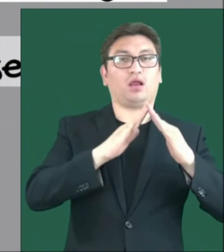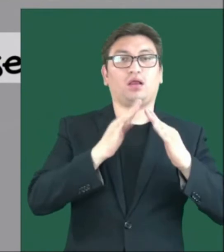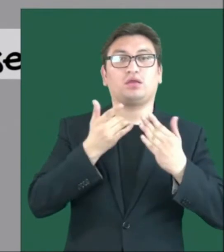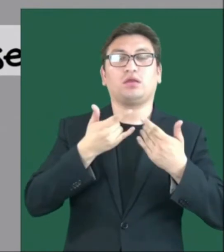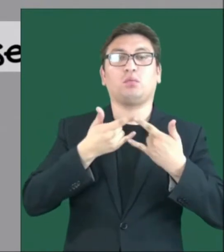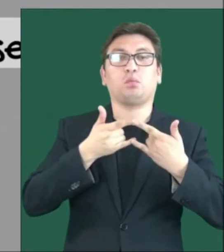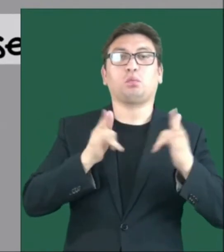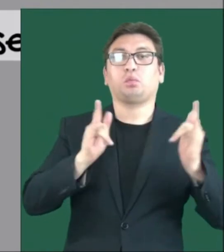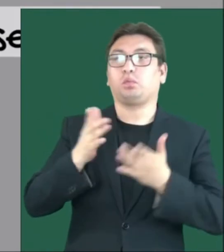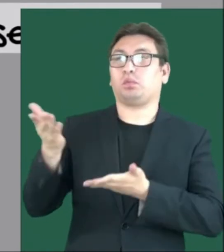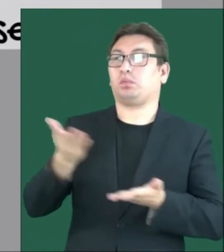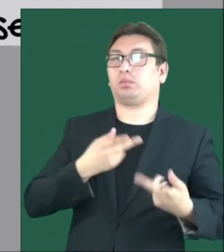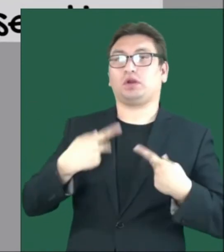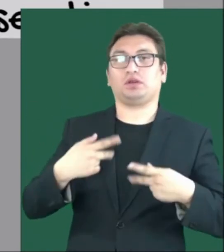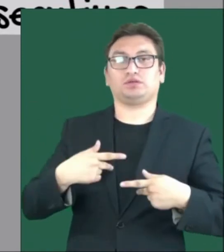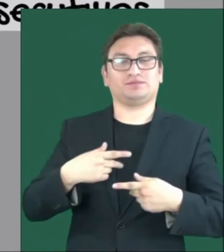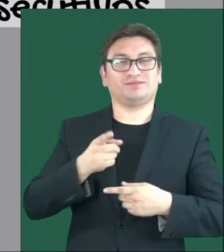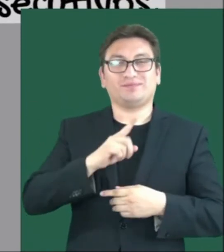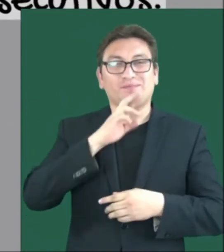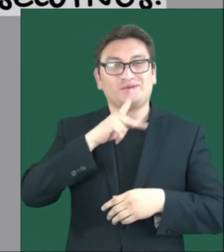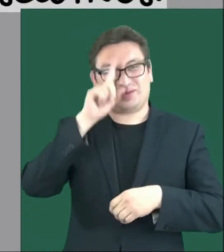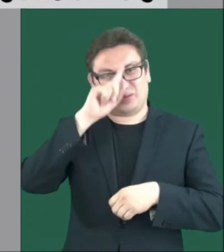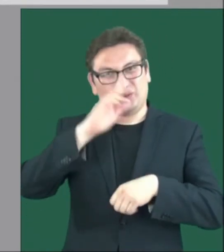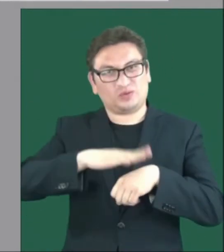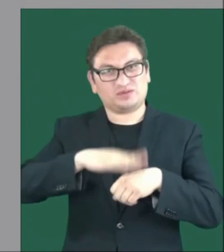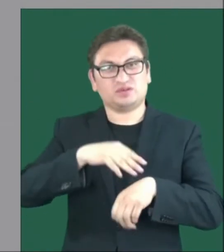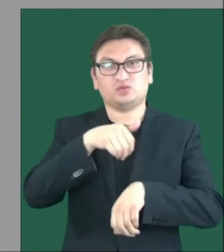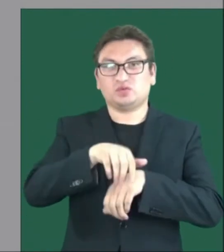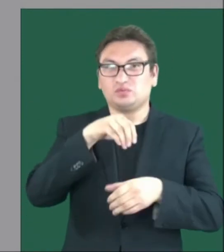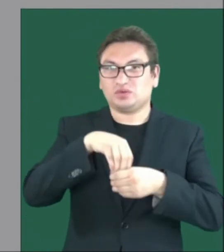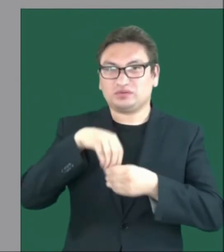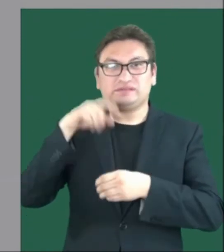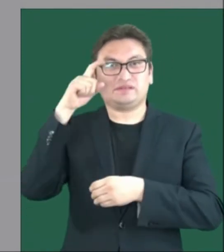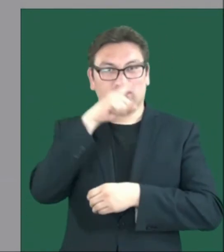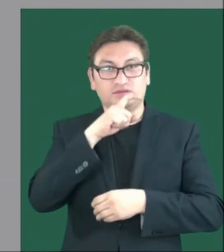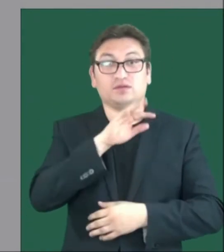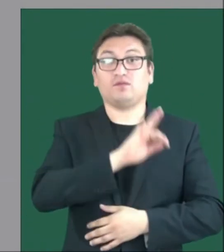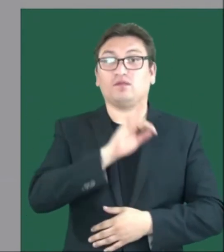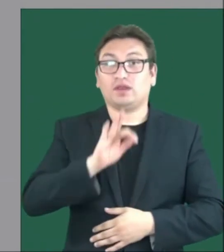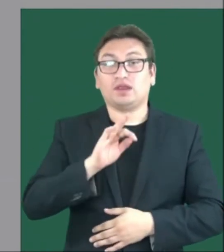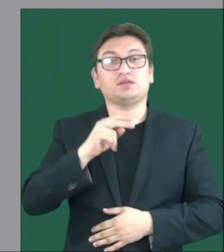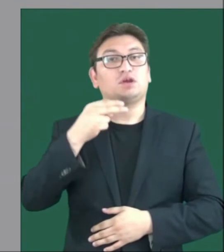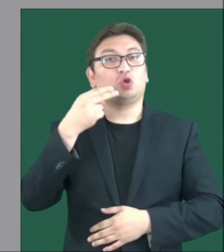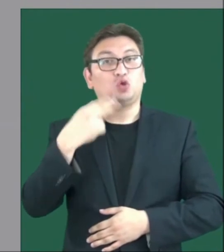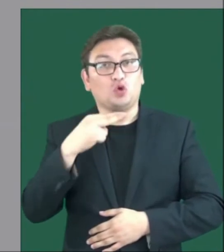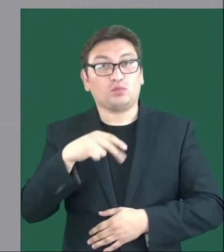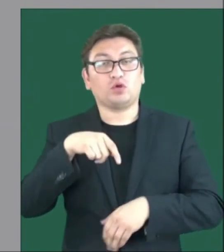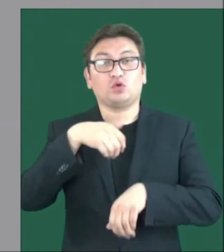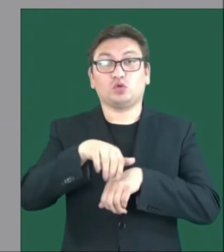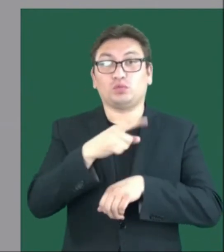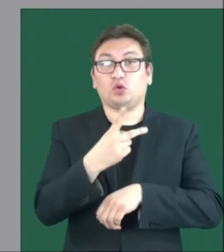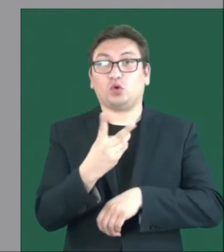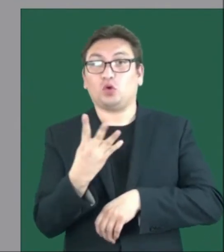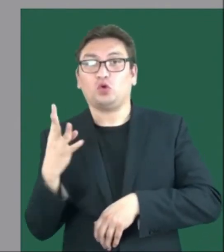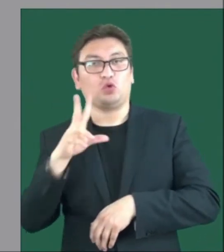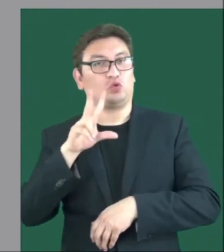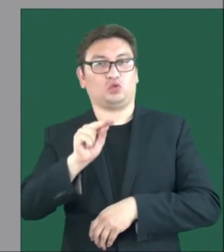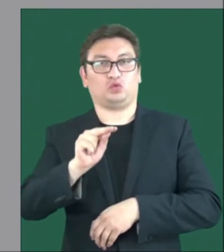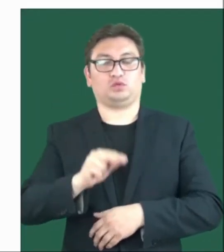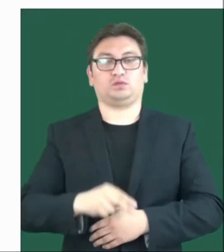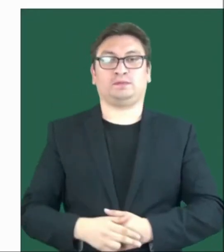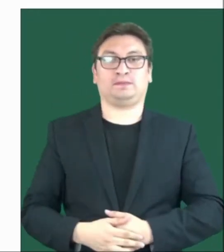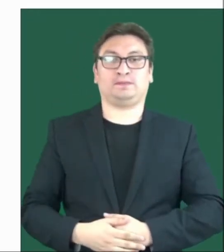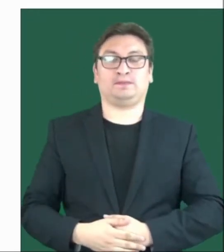tu casa a un extraño, por lo que se recomienda hacerla difícil y no utilizar fechas, nombres o números consecutivos.